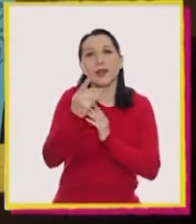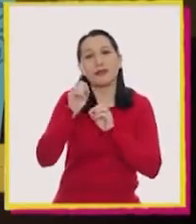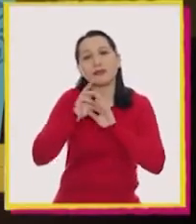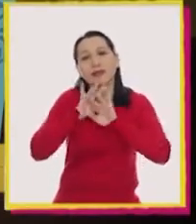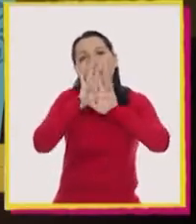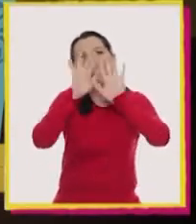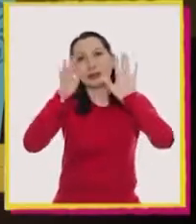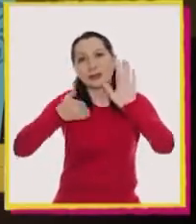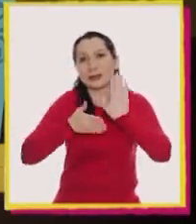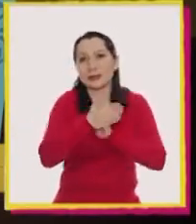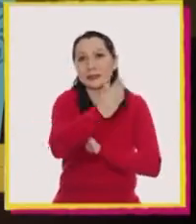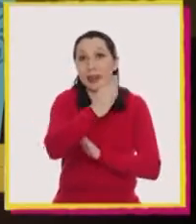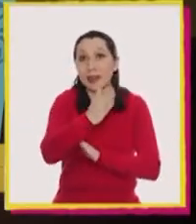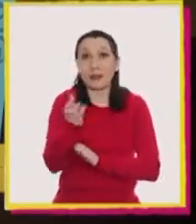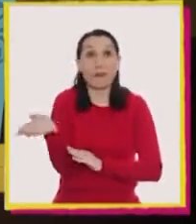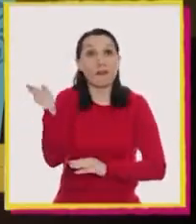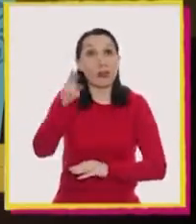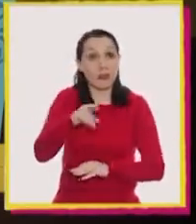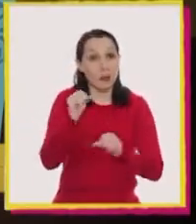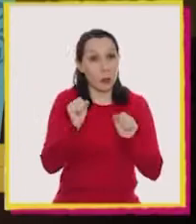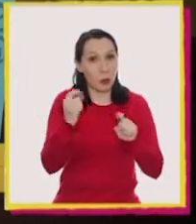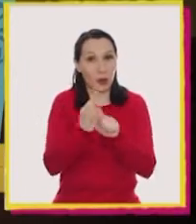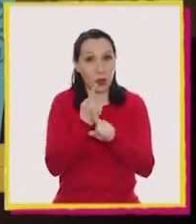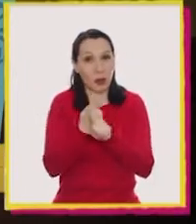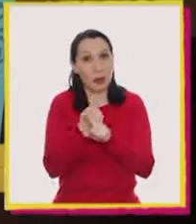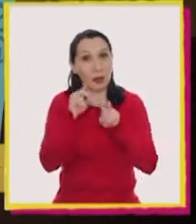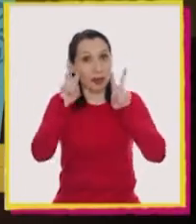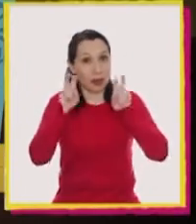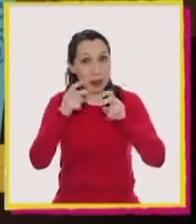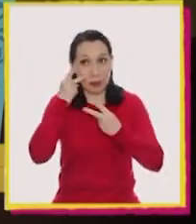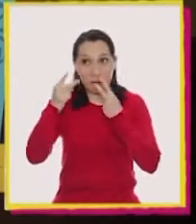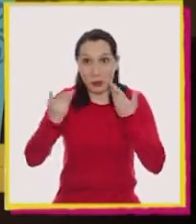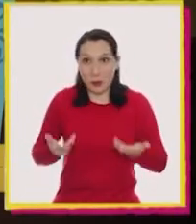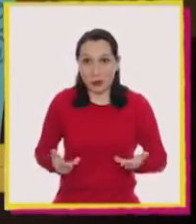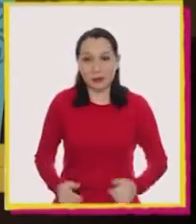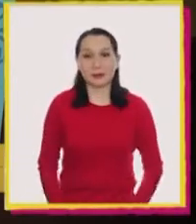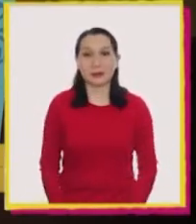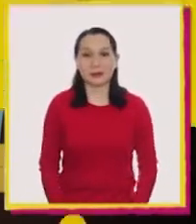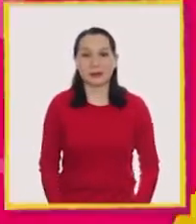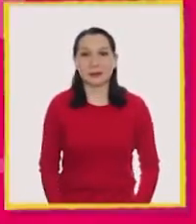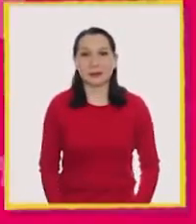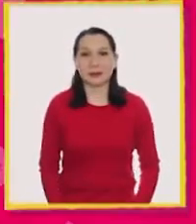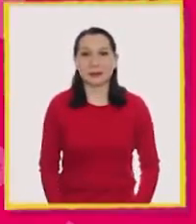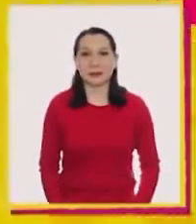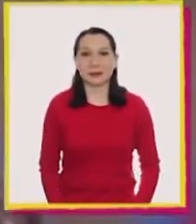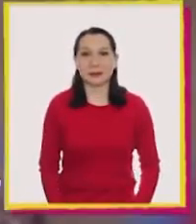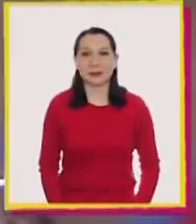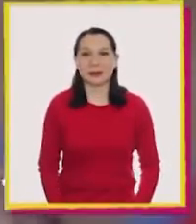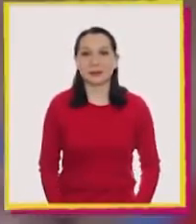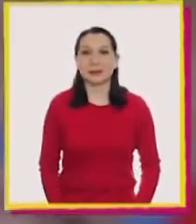en el más allá. Volvamos para poder conversar un poco sobre lo que vimos.